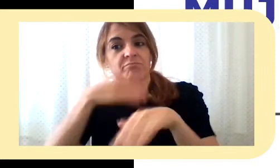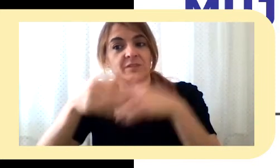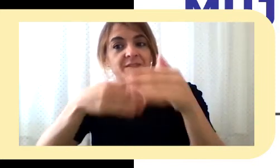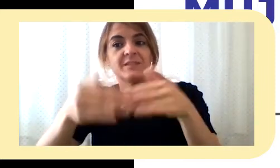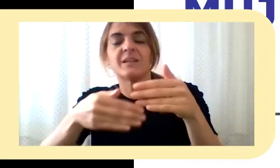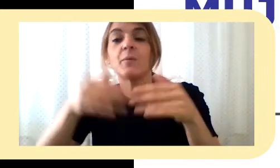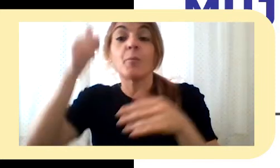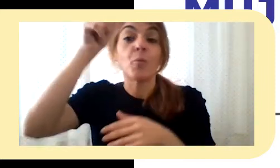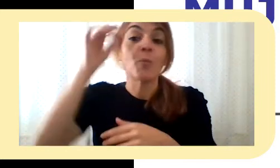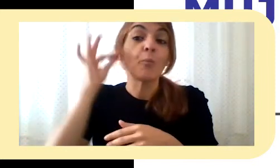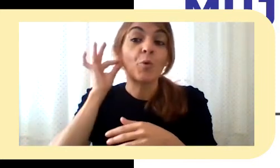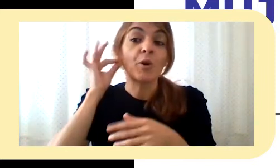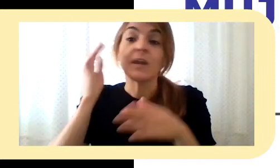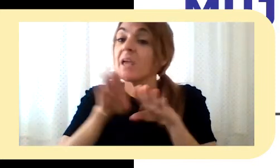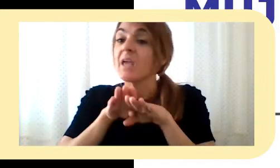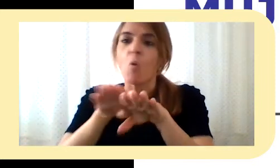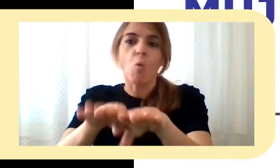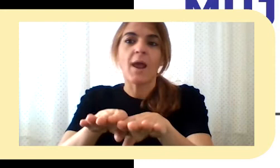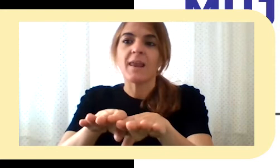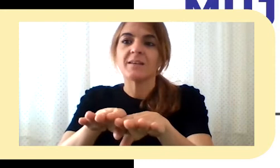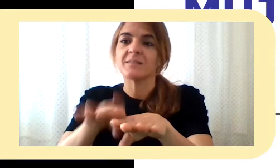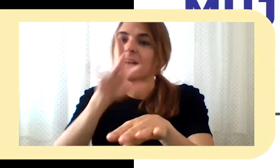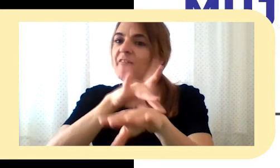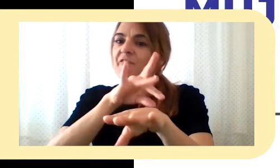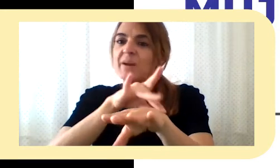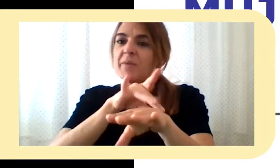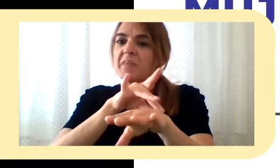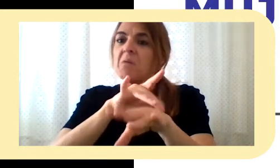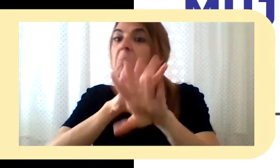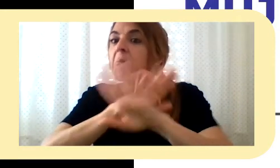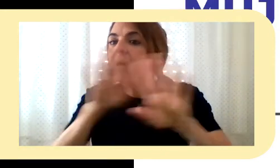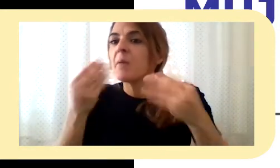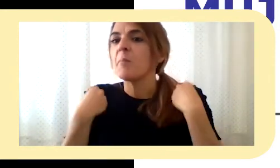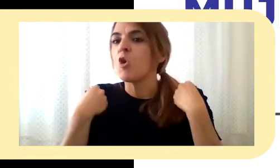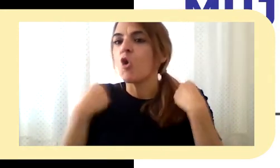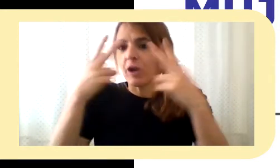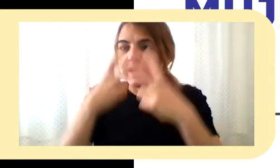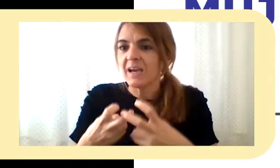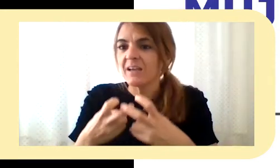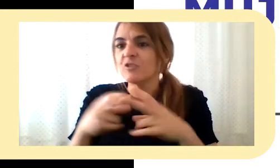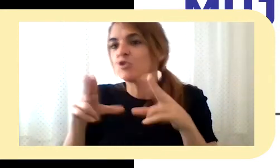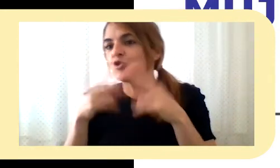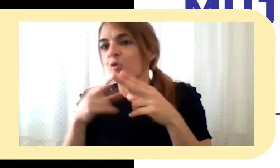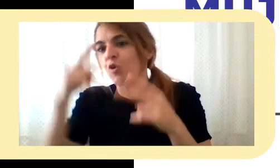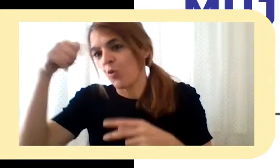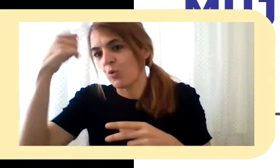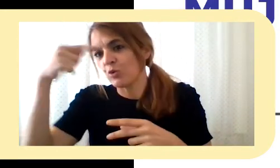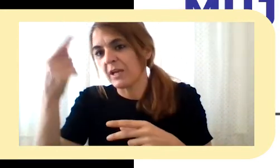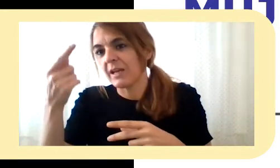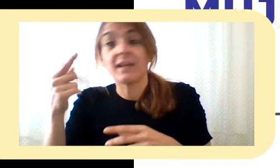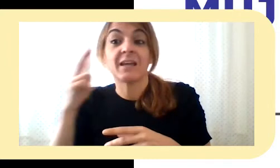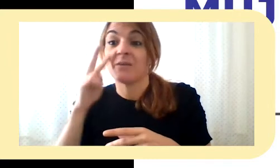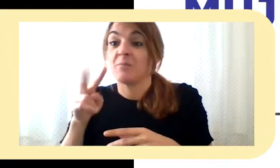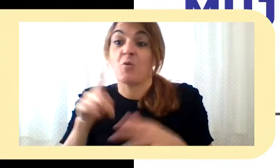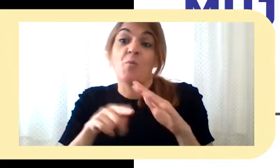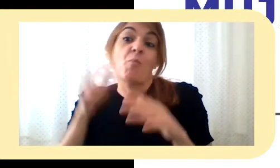son iguales y que no hay diferencias en el enfermar, ni biológicas ni socioculturales, y la vida, vaya, las mujeres